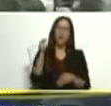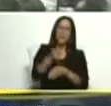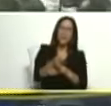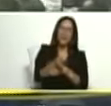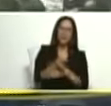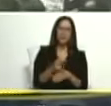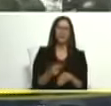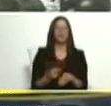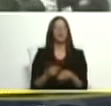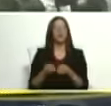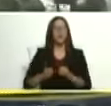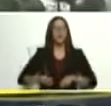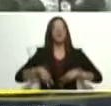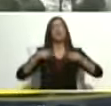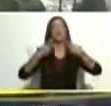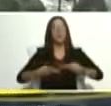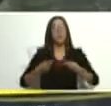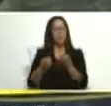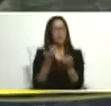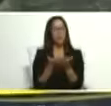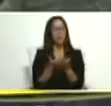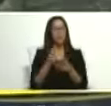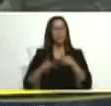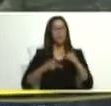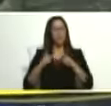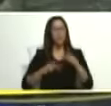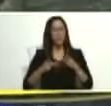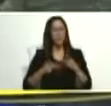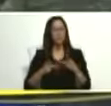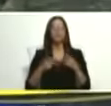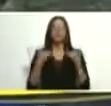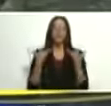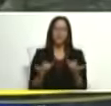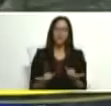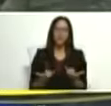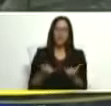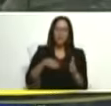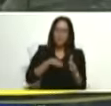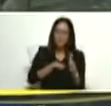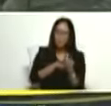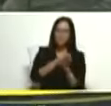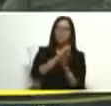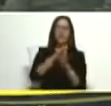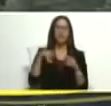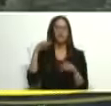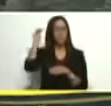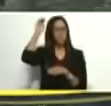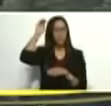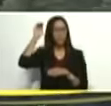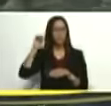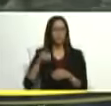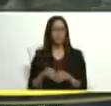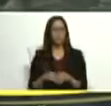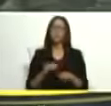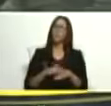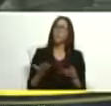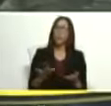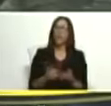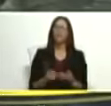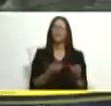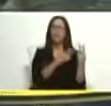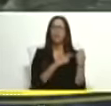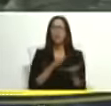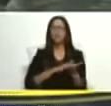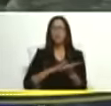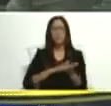y encaminar una nueva economía productiva que ya va, coge vuelo hacia el futuro. Porque me ha tocado